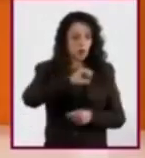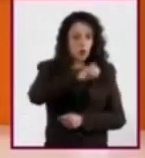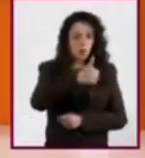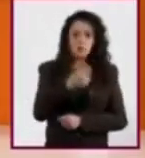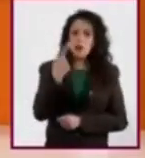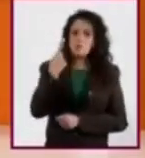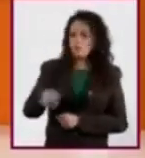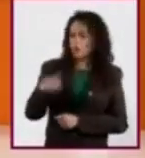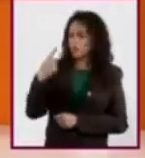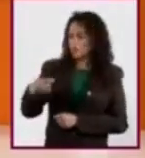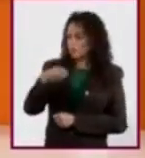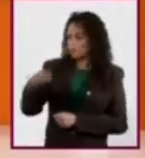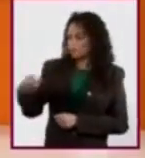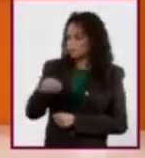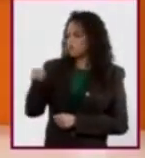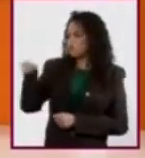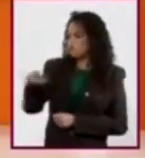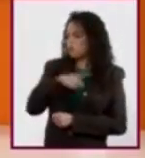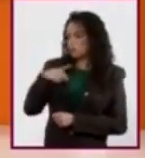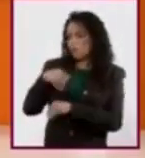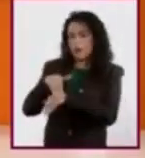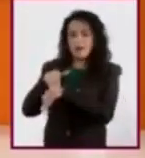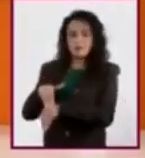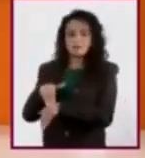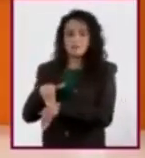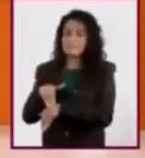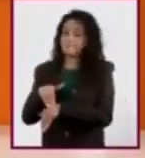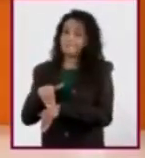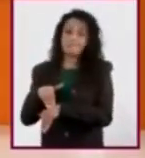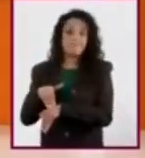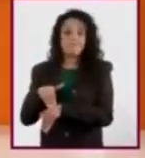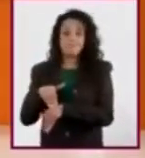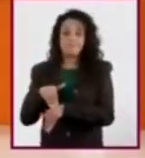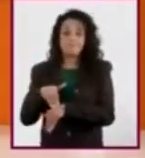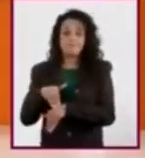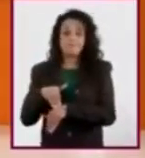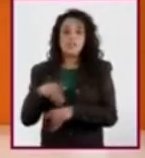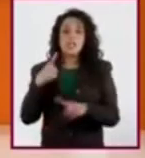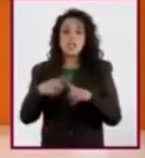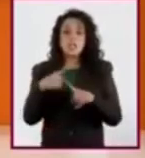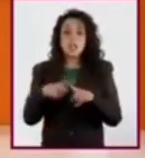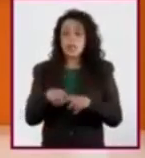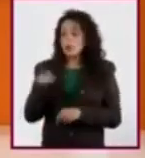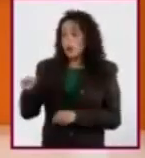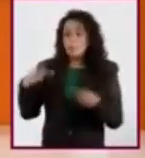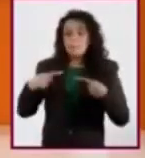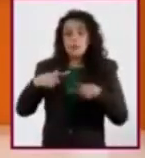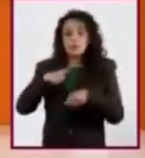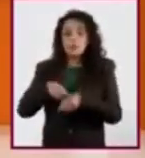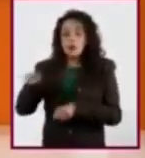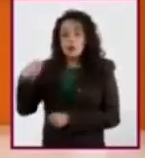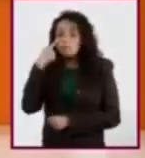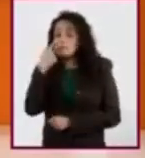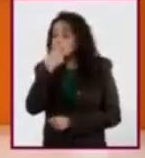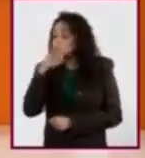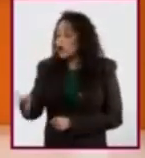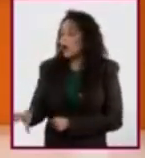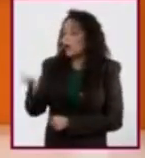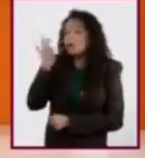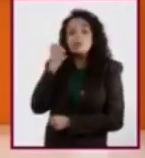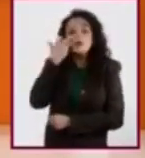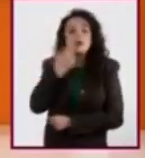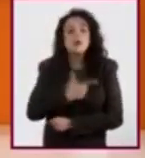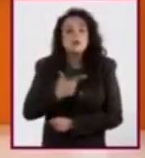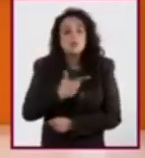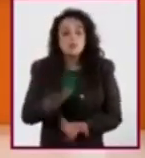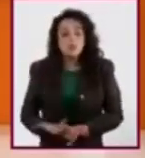cada una y uno de ustedes, sino que son asuntos que dependen solamente de su elección personal. Pues al final, esas